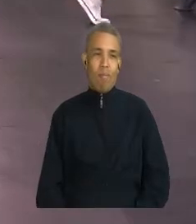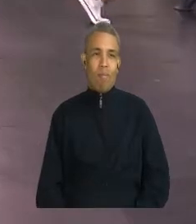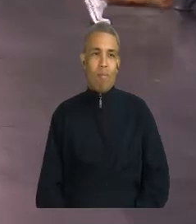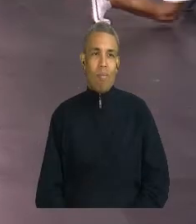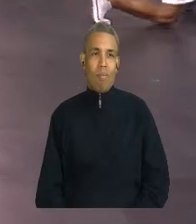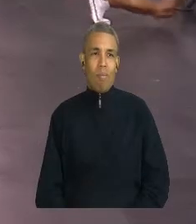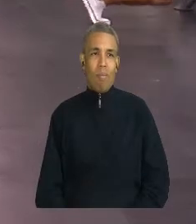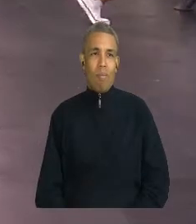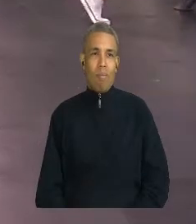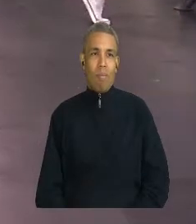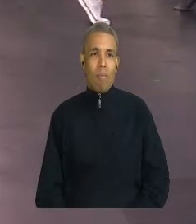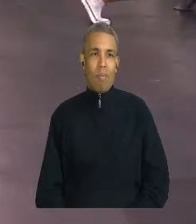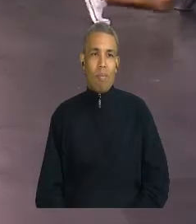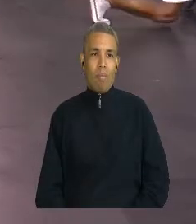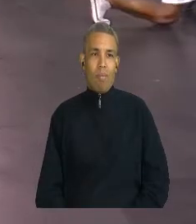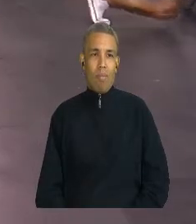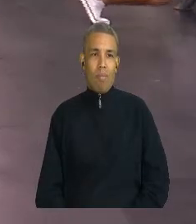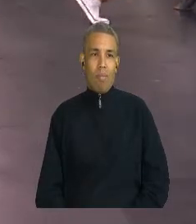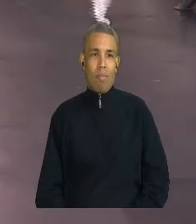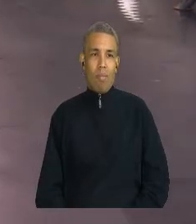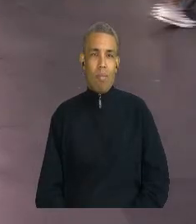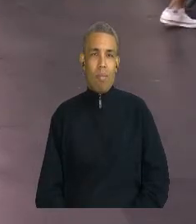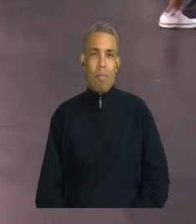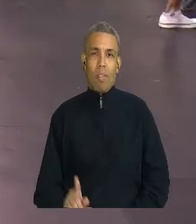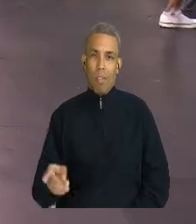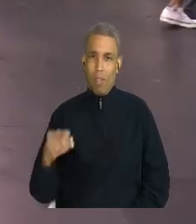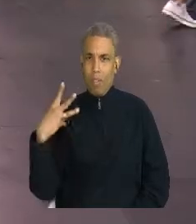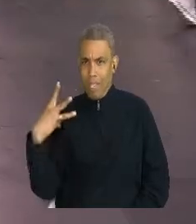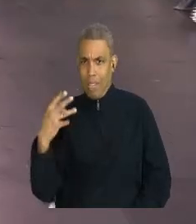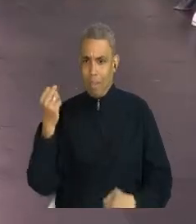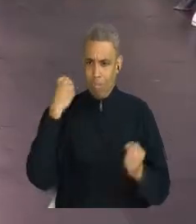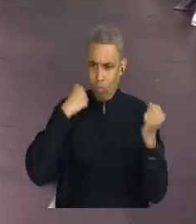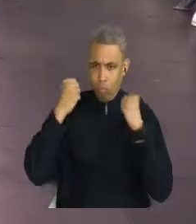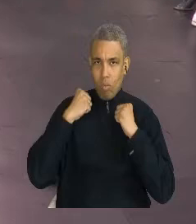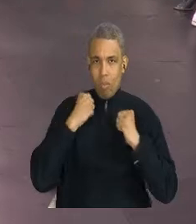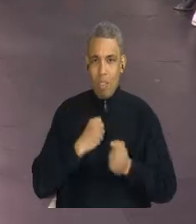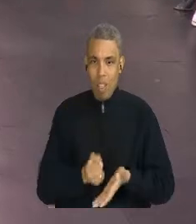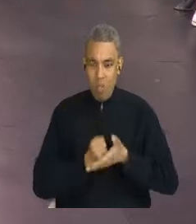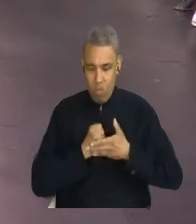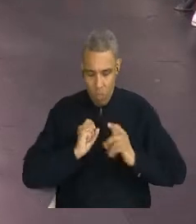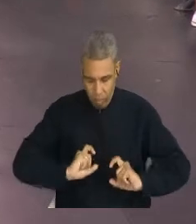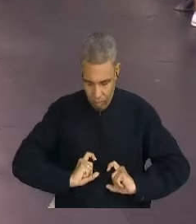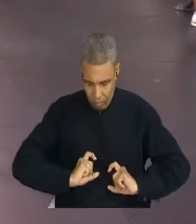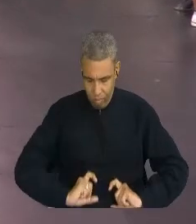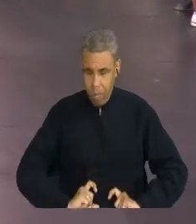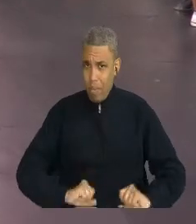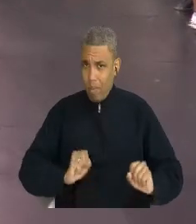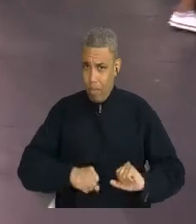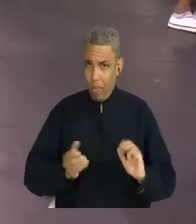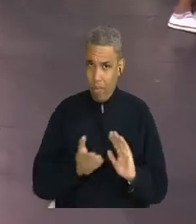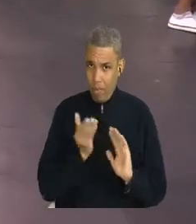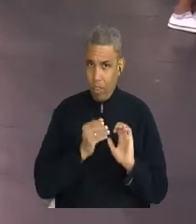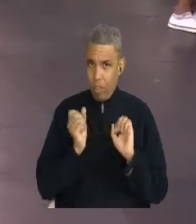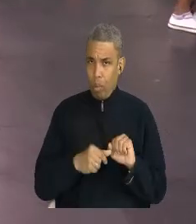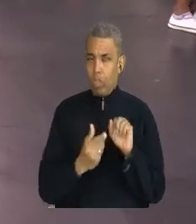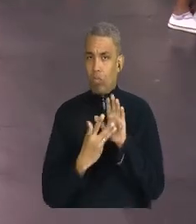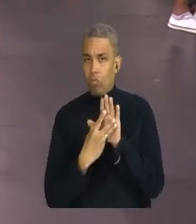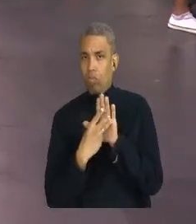Prácticamente hicimos 3 ejercicios que les van a ayudar y que son muy sencillos y que son fáciles de practicar y ejecutar en sus